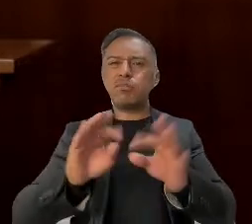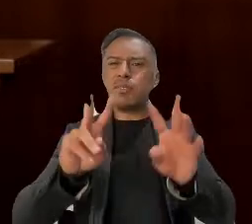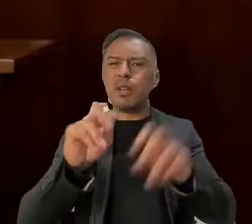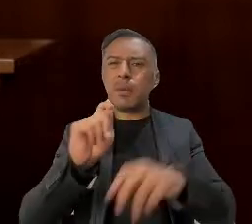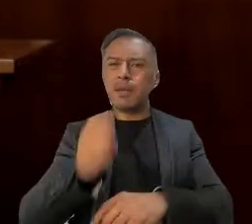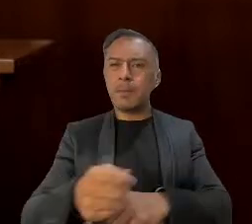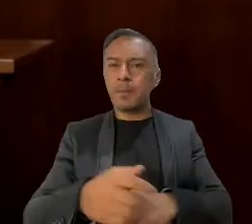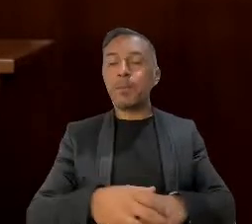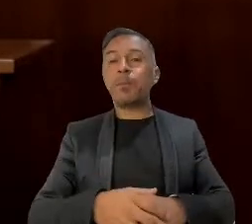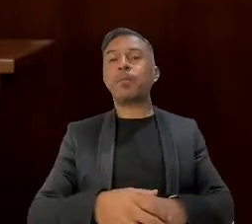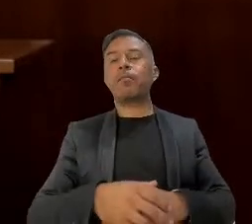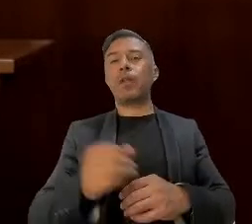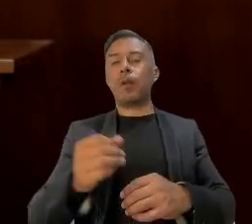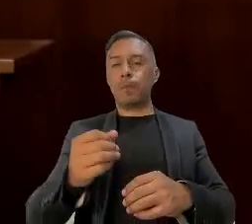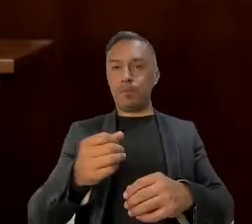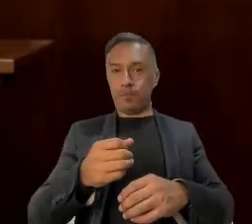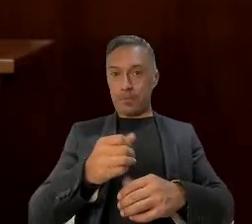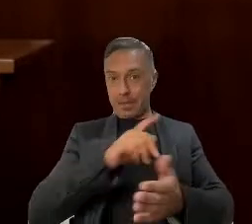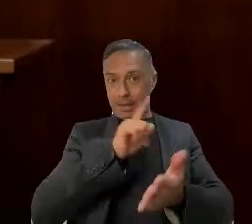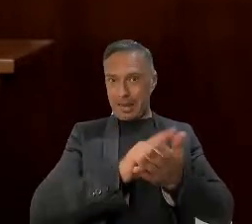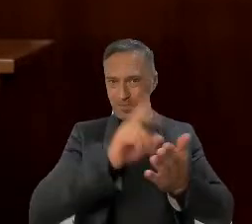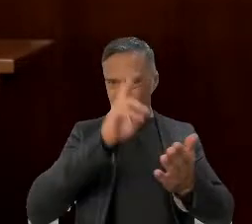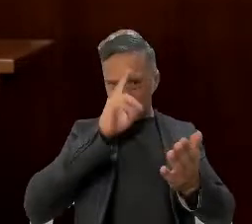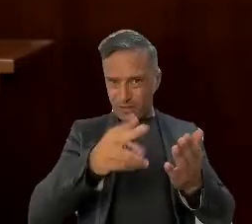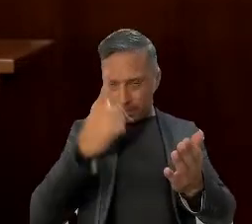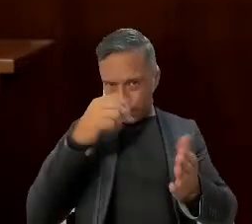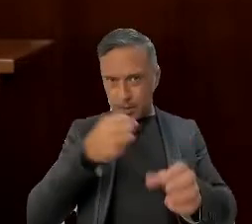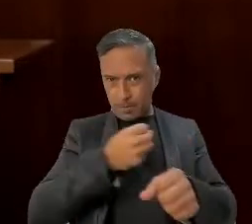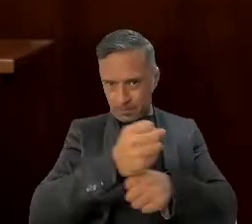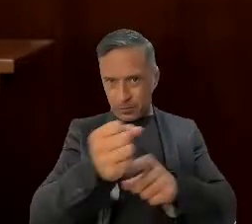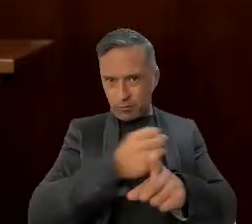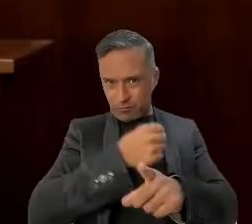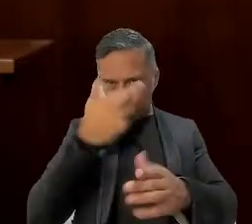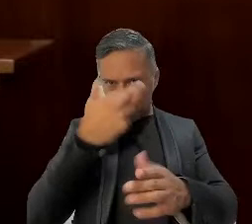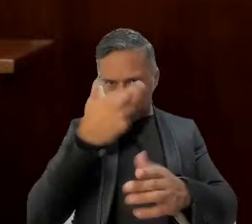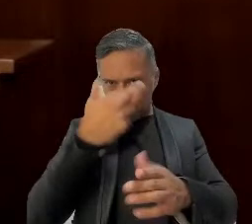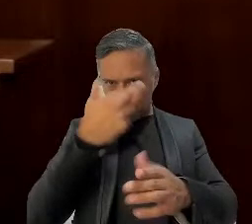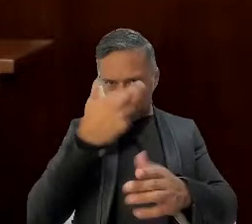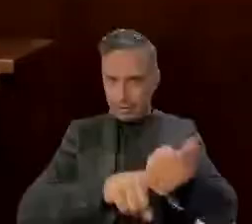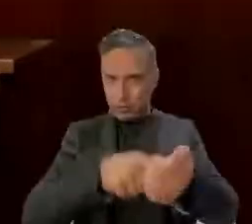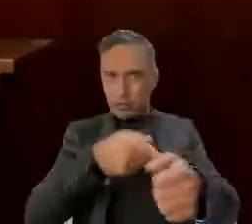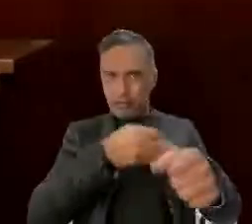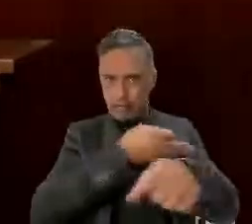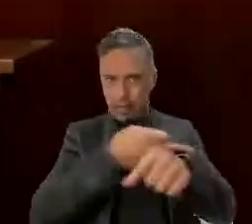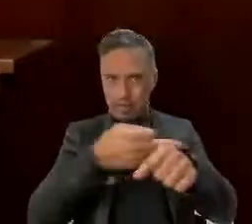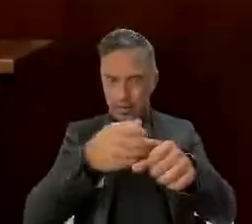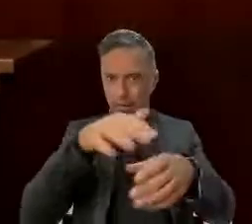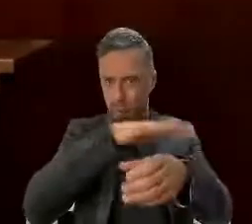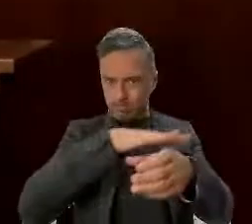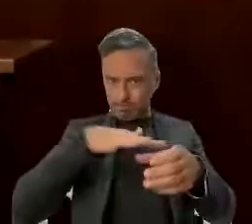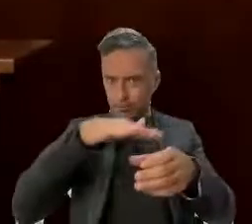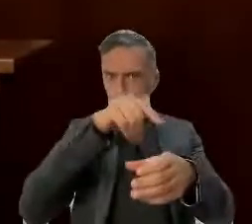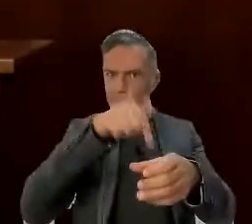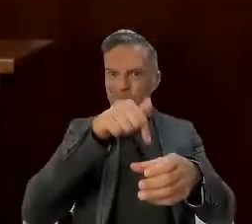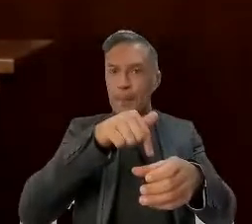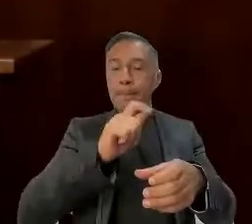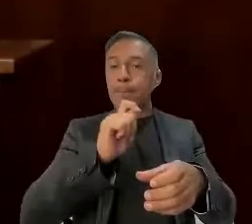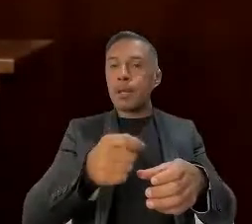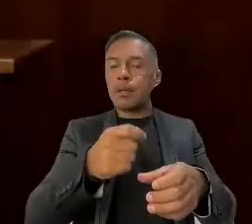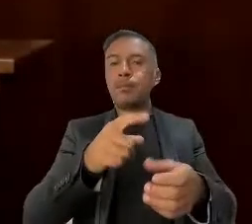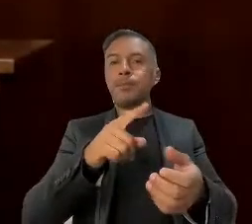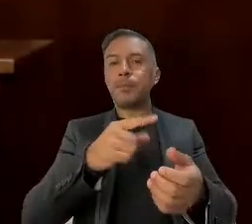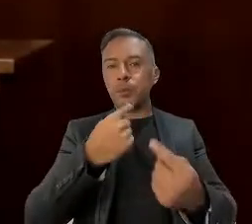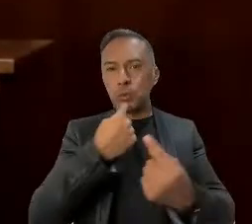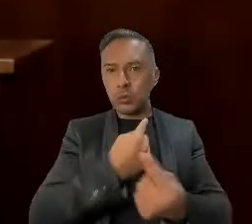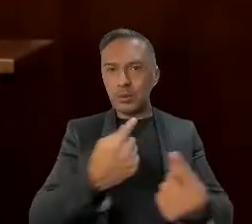de conductas relacionadas a la violencia en el núcleo familiar y la que es la sustracción de menor de menores